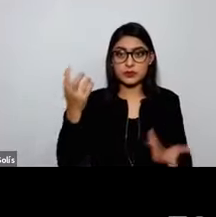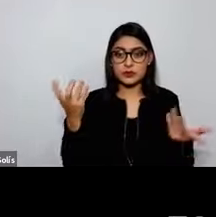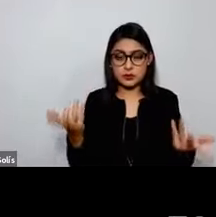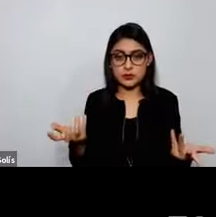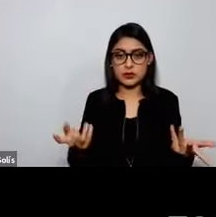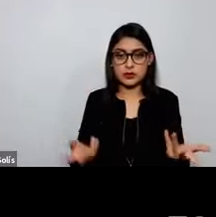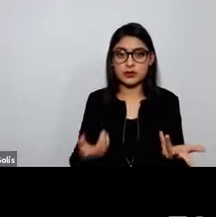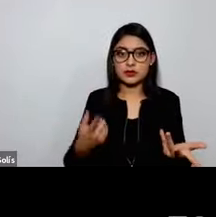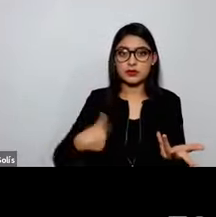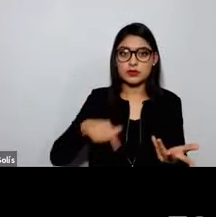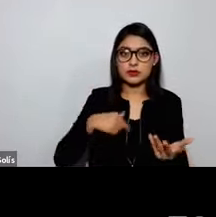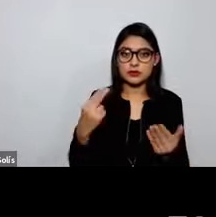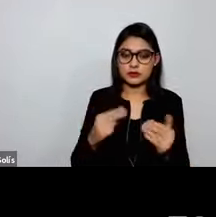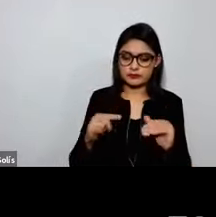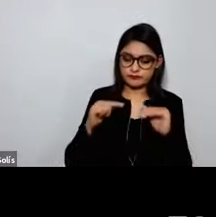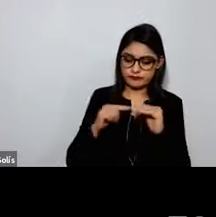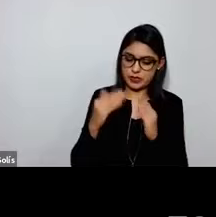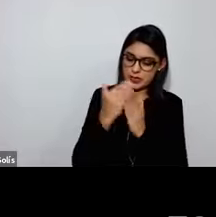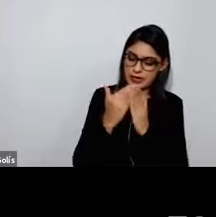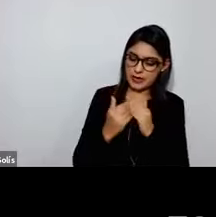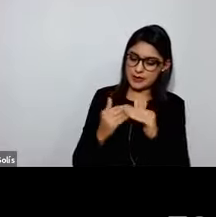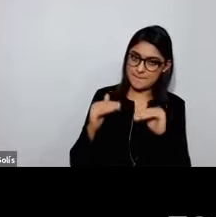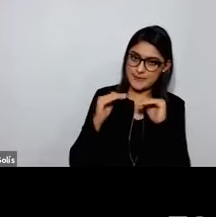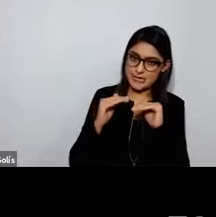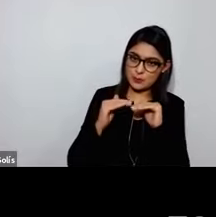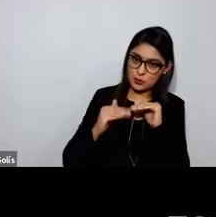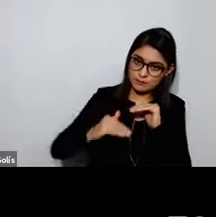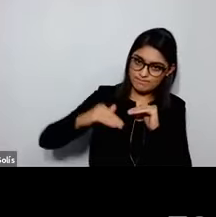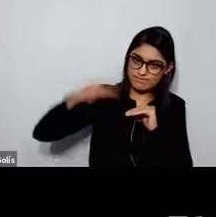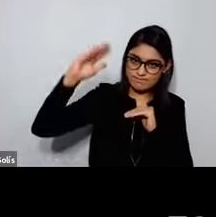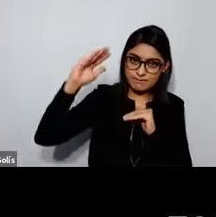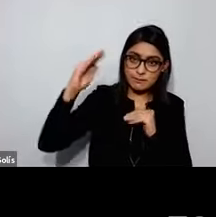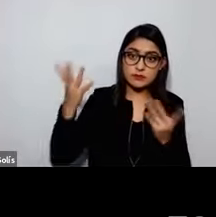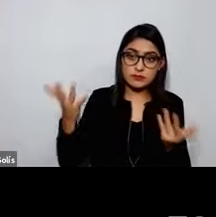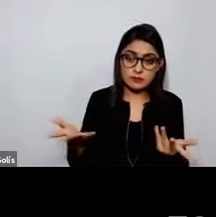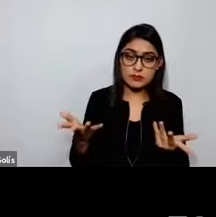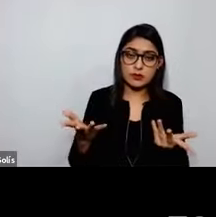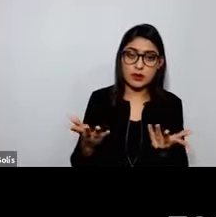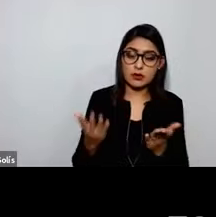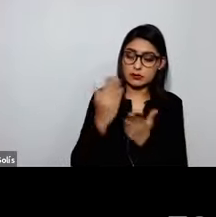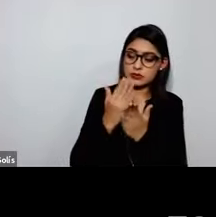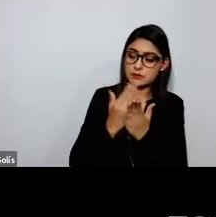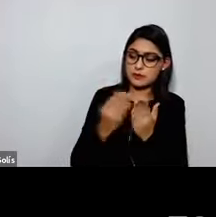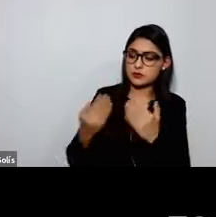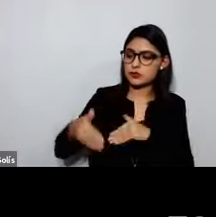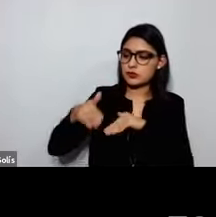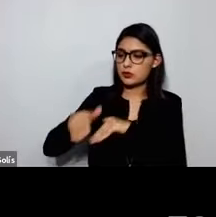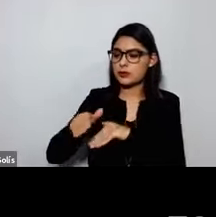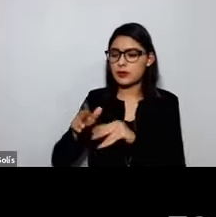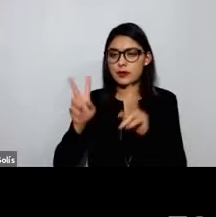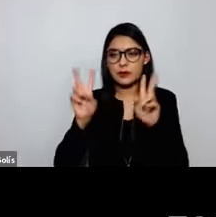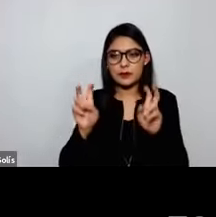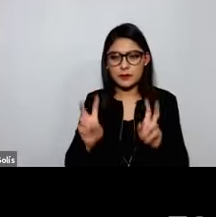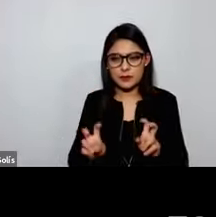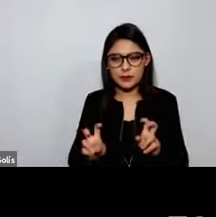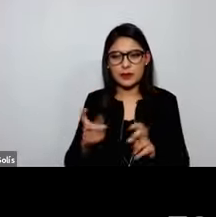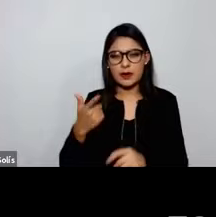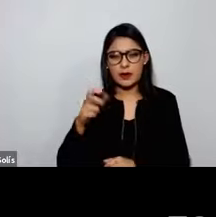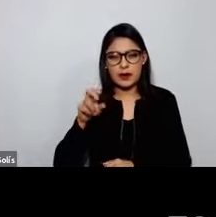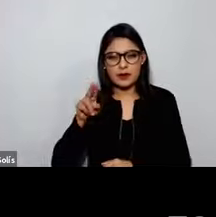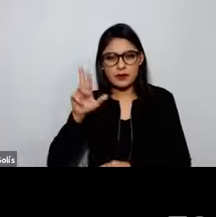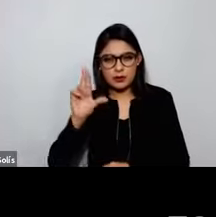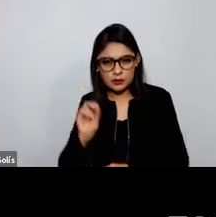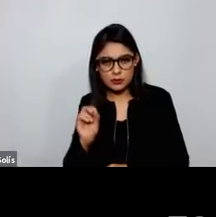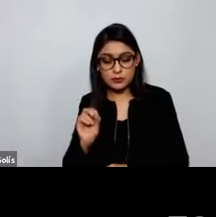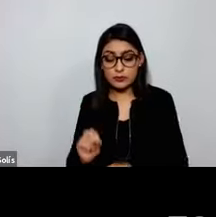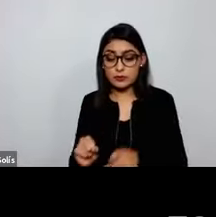un piso mínimo, ¿no? Que estos temas de género, recordando o haciendo énfasis en que el género es